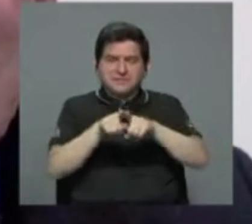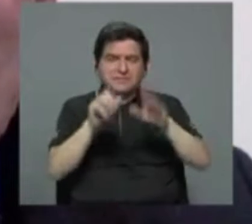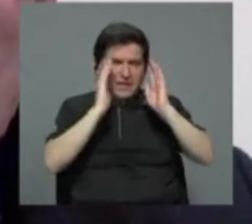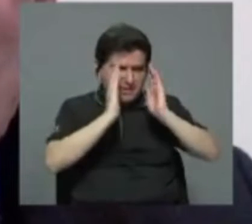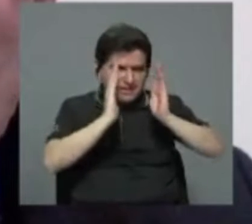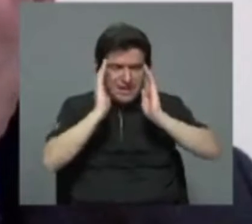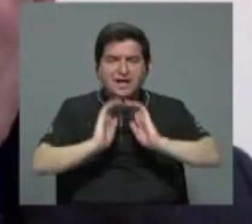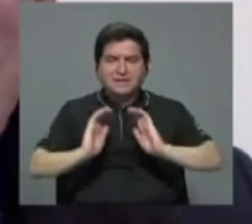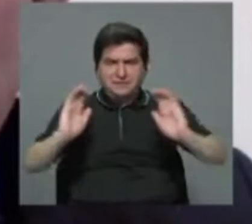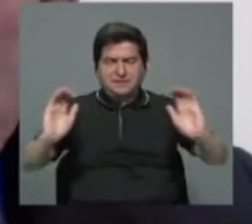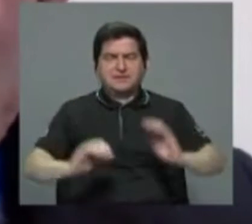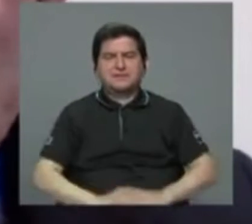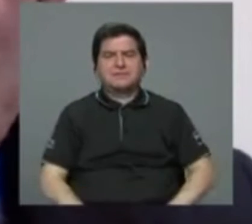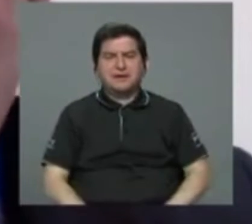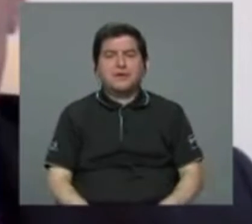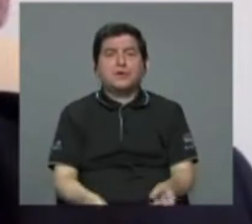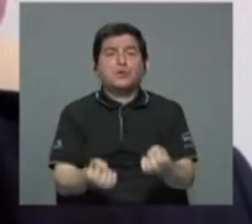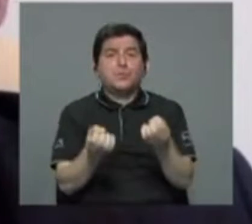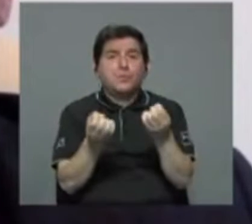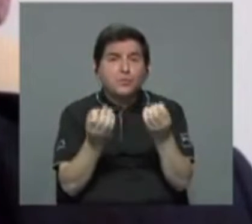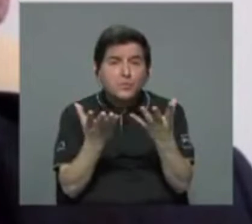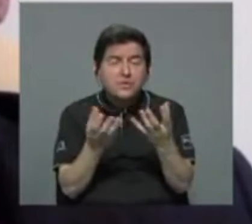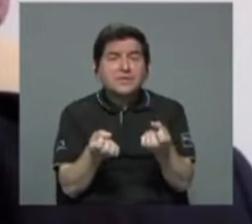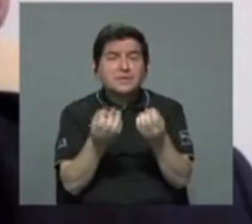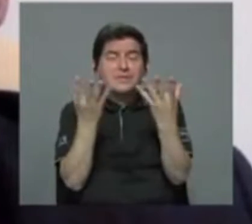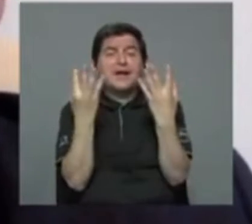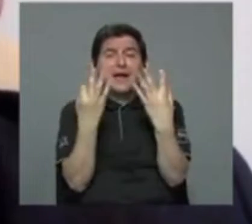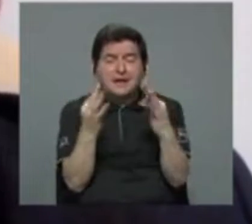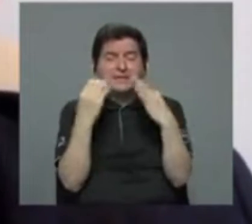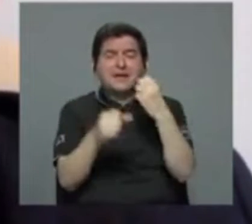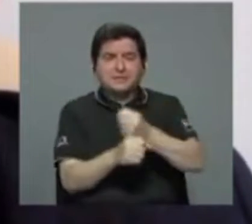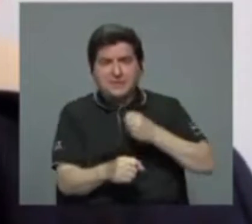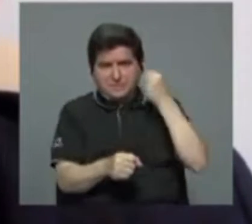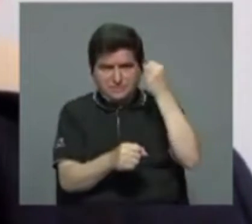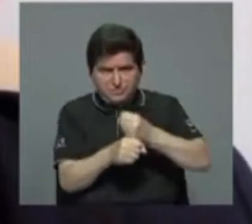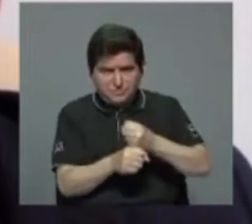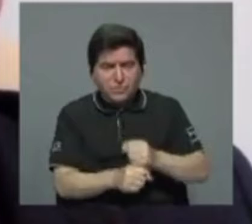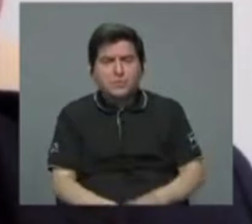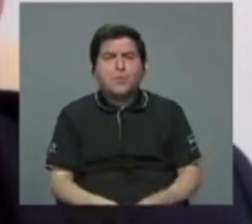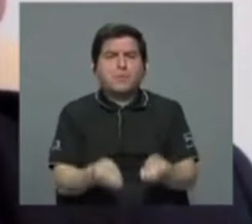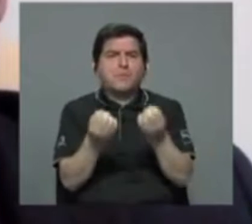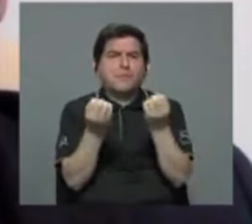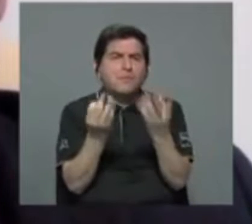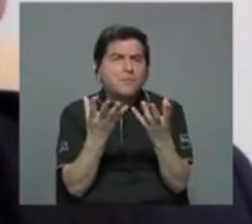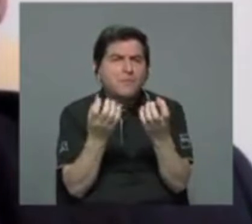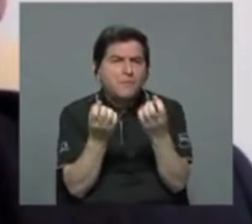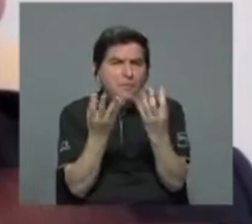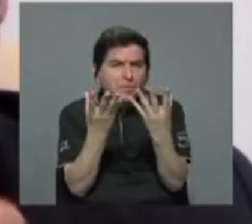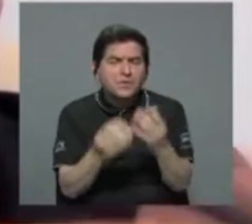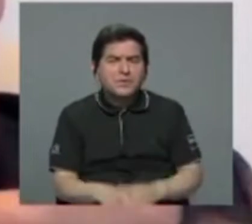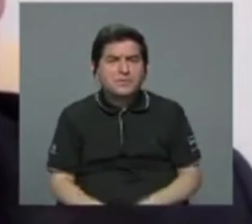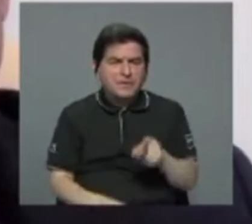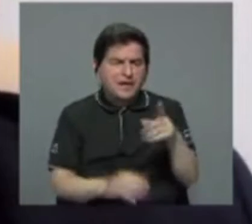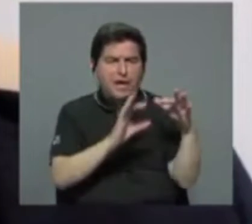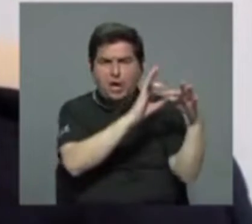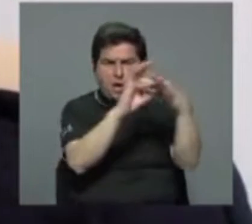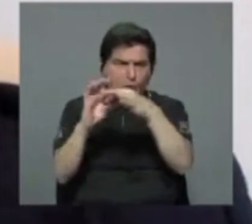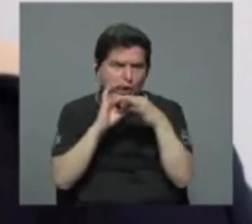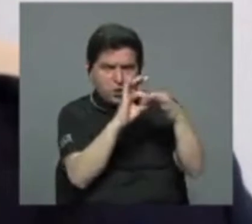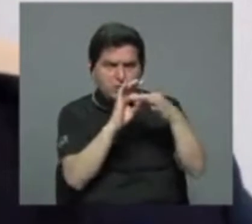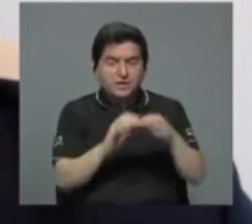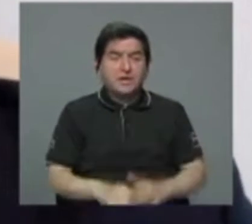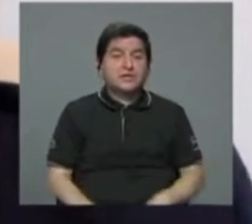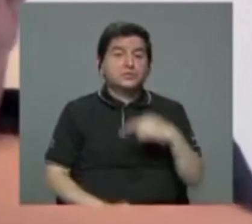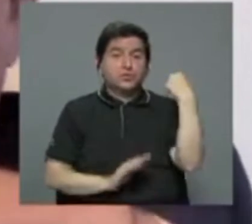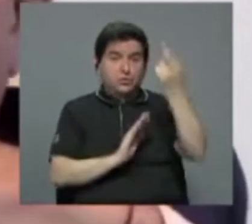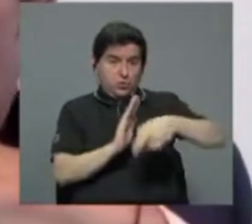bueno, dice uno, multipliquemos el esfuerzo, multipliquemos la coordinación, y ese es el gran